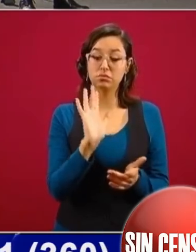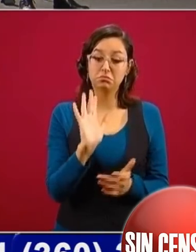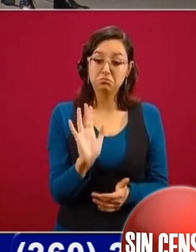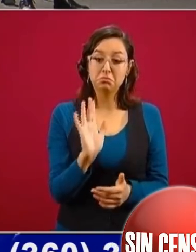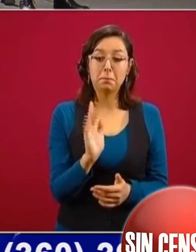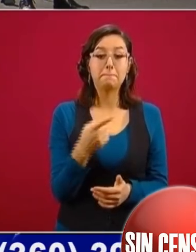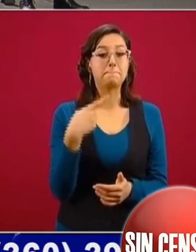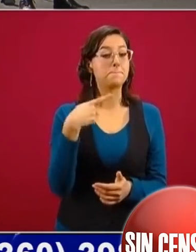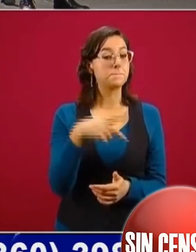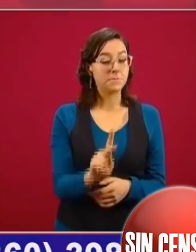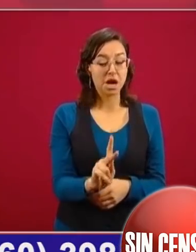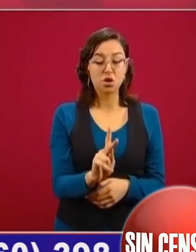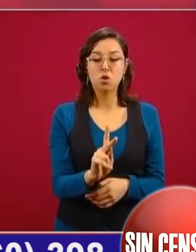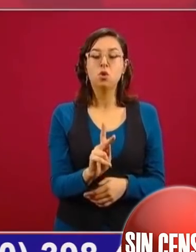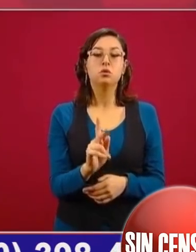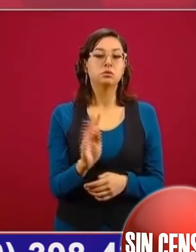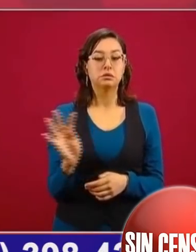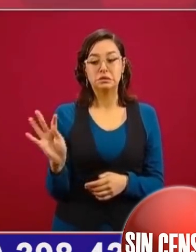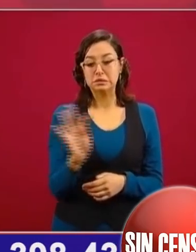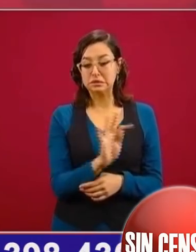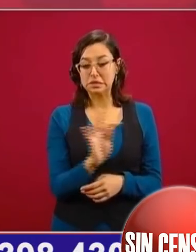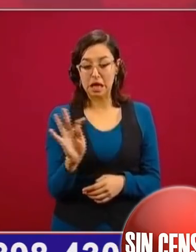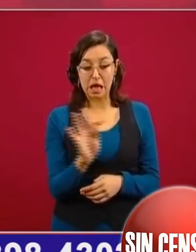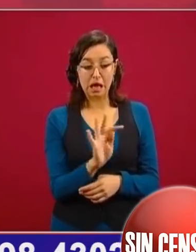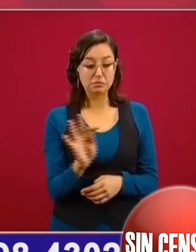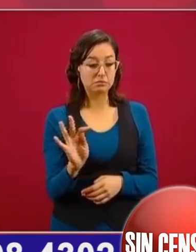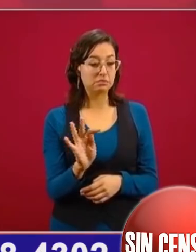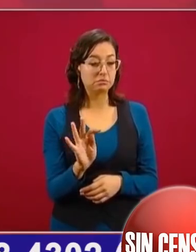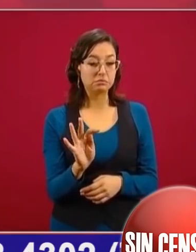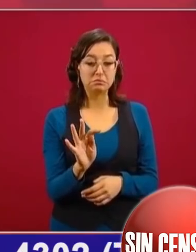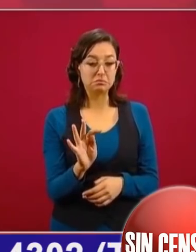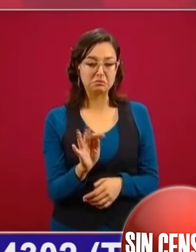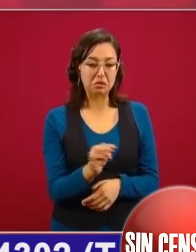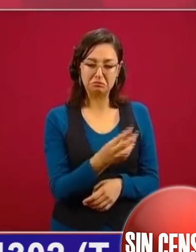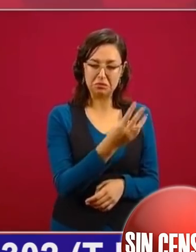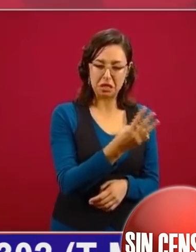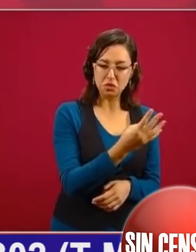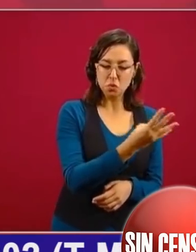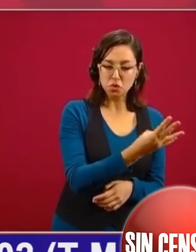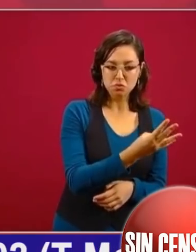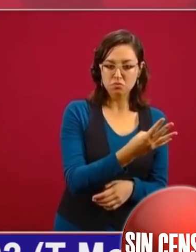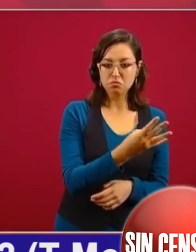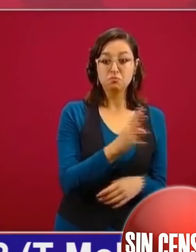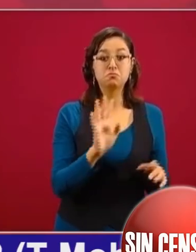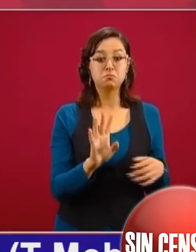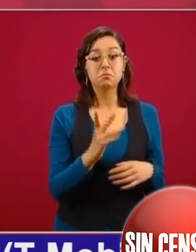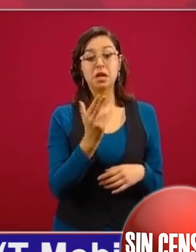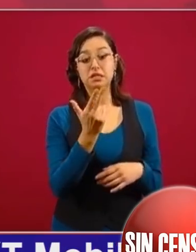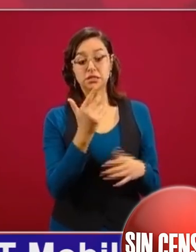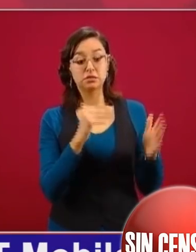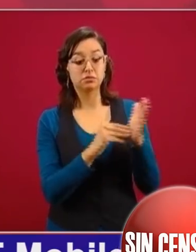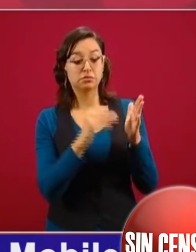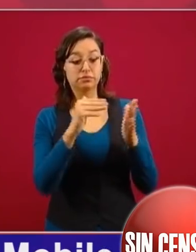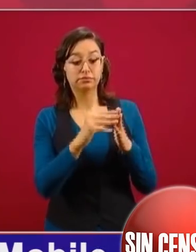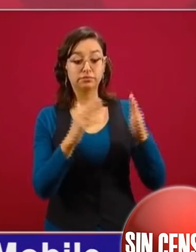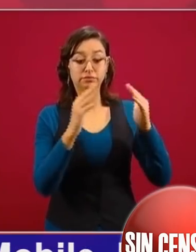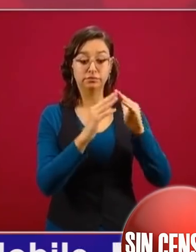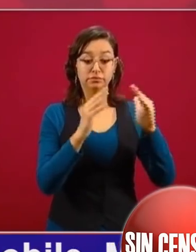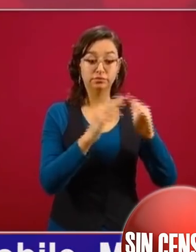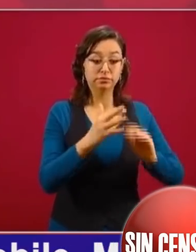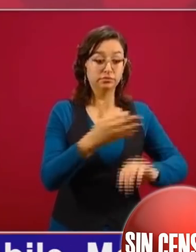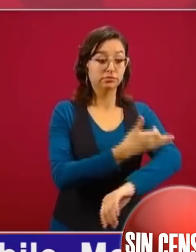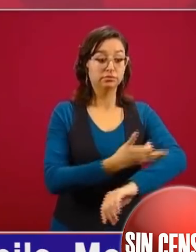pero mínimo al 25%, a 25 millones de hogares, que